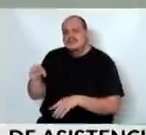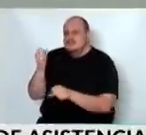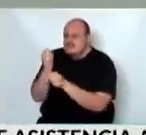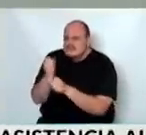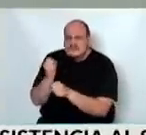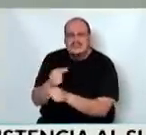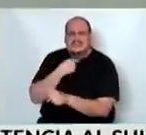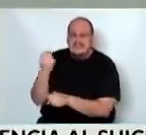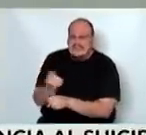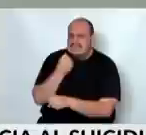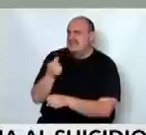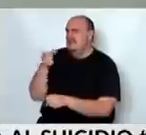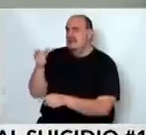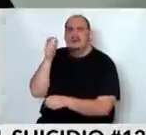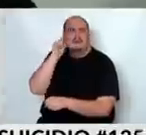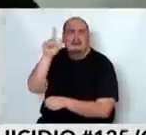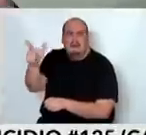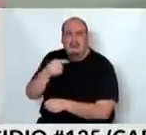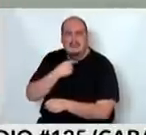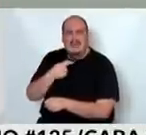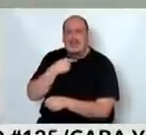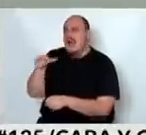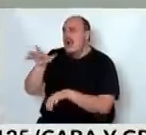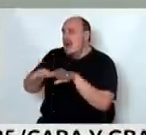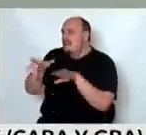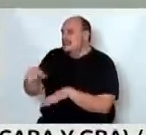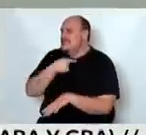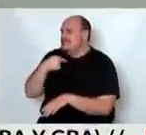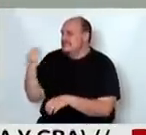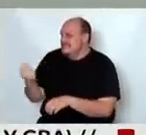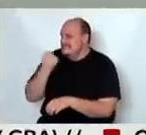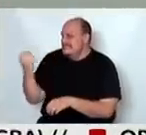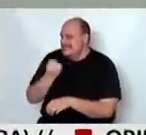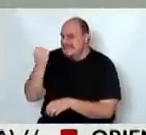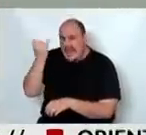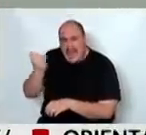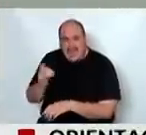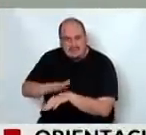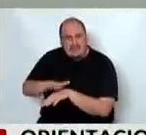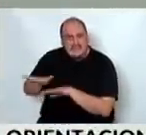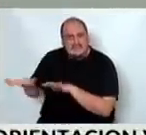él quería ser alguien. Él quería, tenía muchísimos momentos de querer ser.